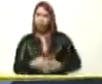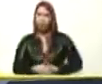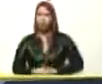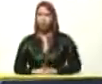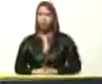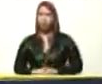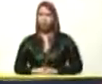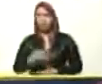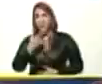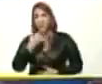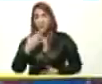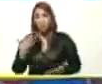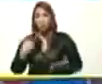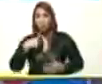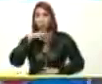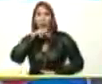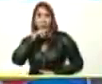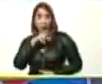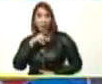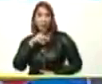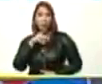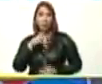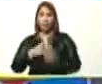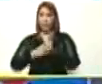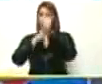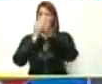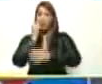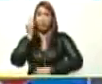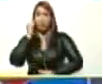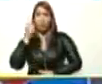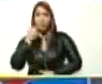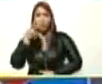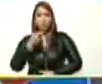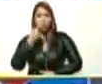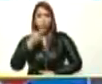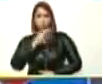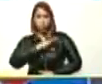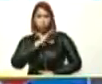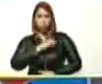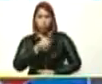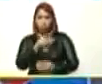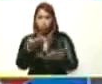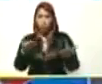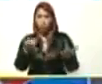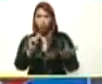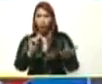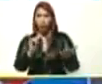en este caso, le estoy hablando, los líderes, políticos y sociales, que son ustedes,